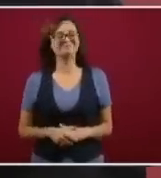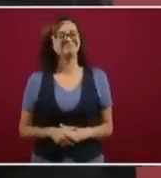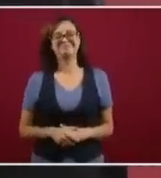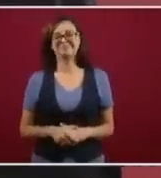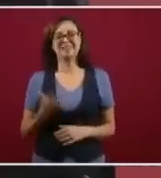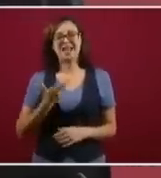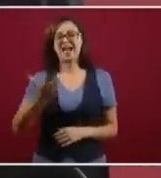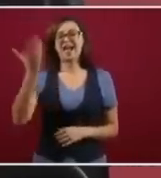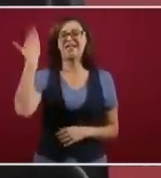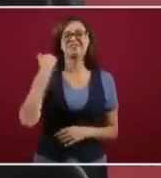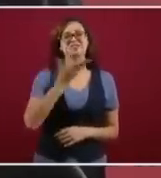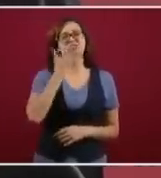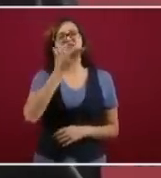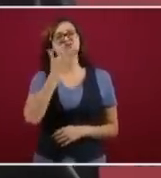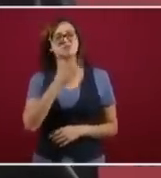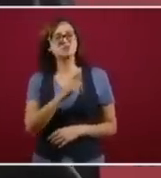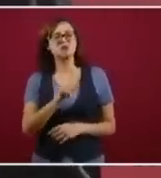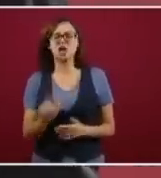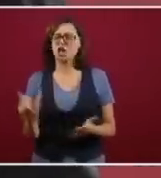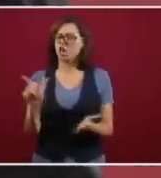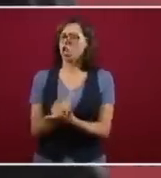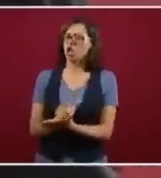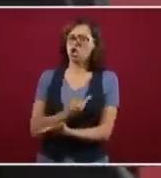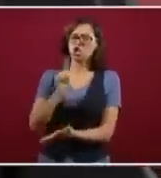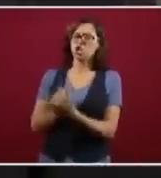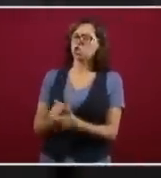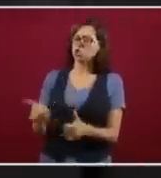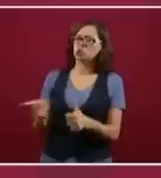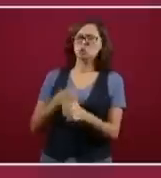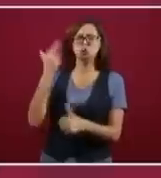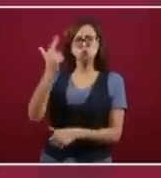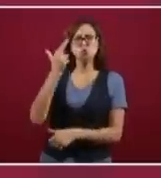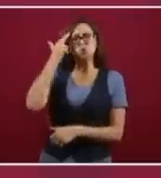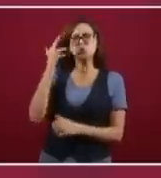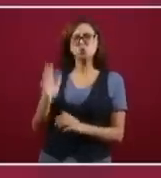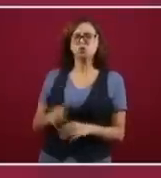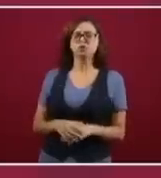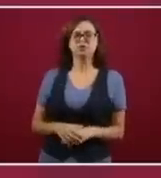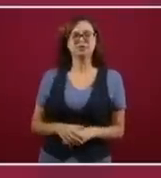antes? La ley es la ley. ¿Se acuerdan?